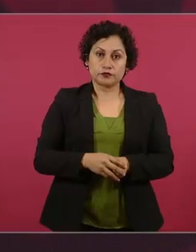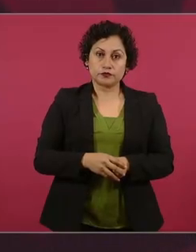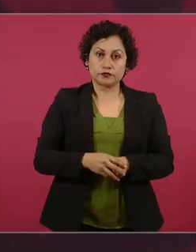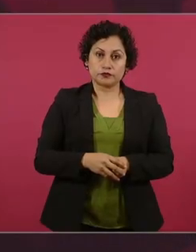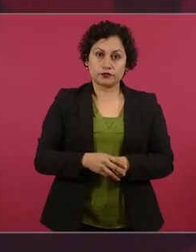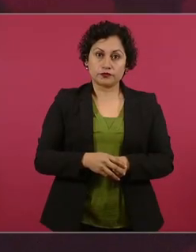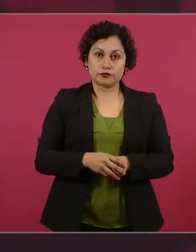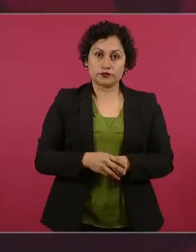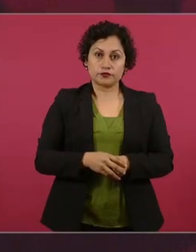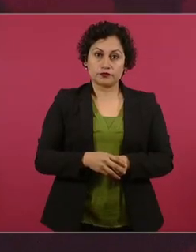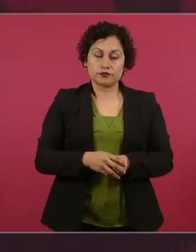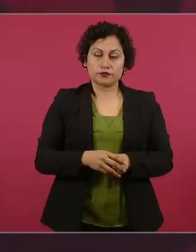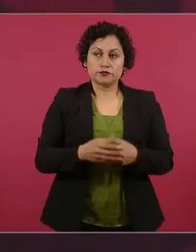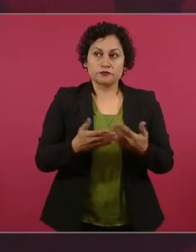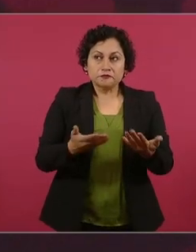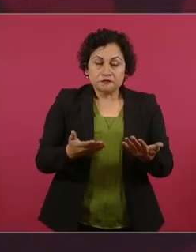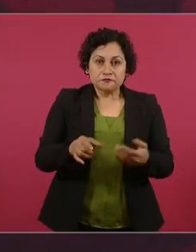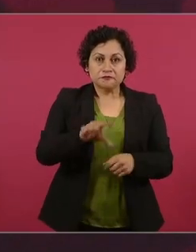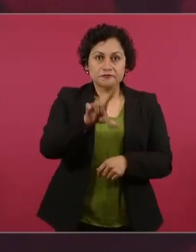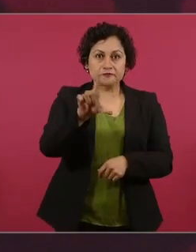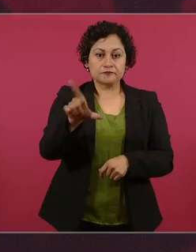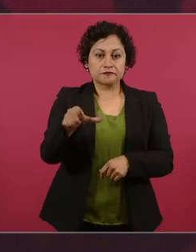yo dije aquí